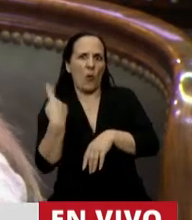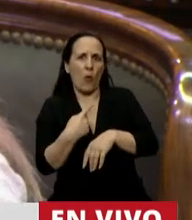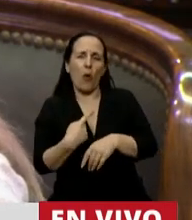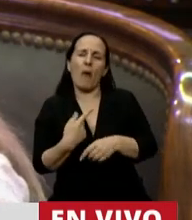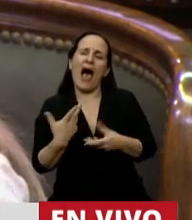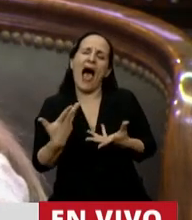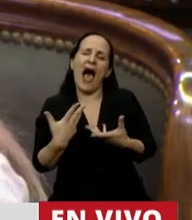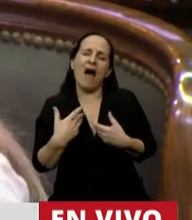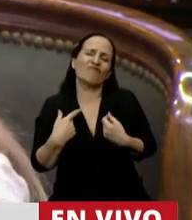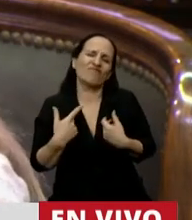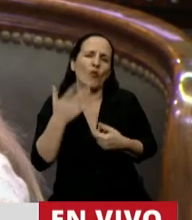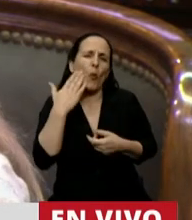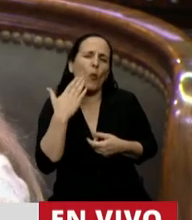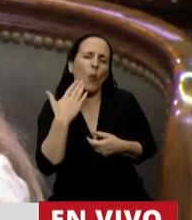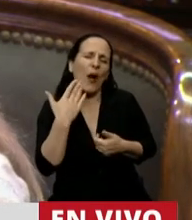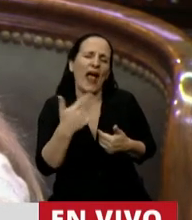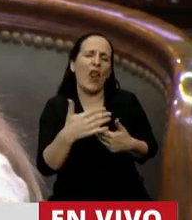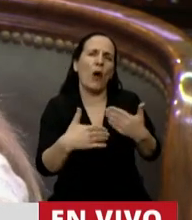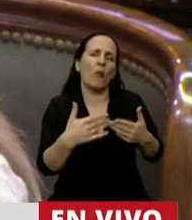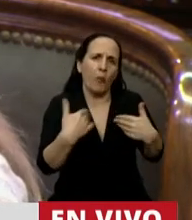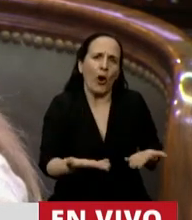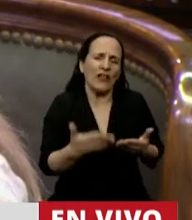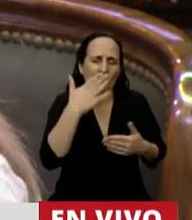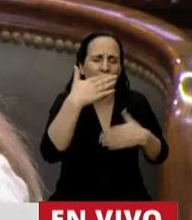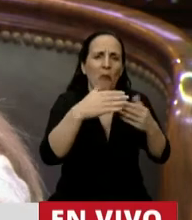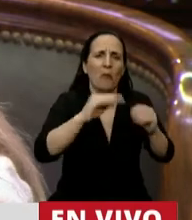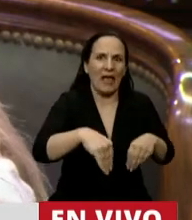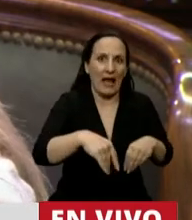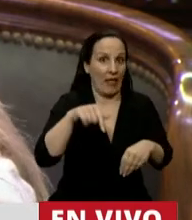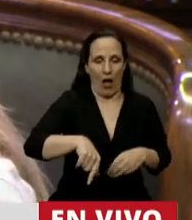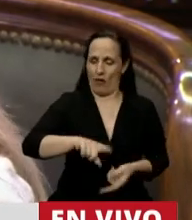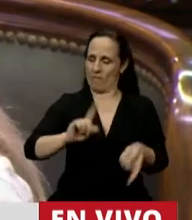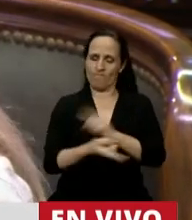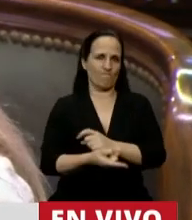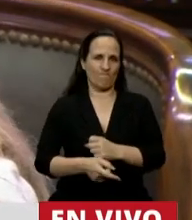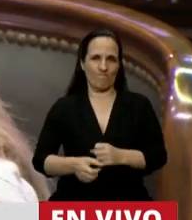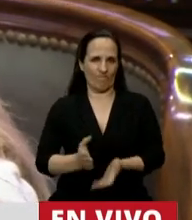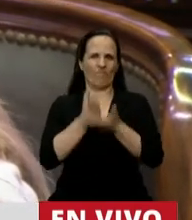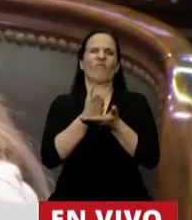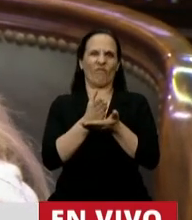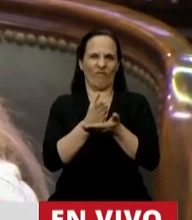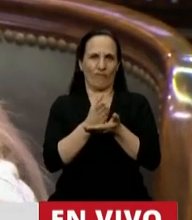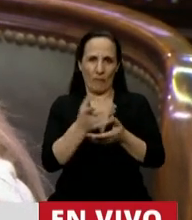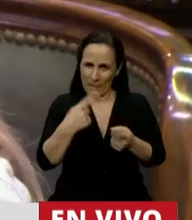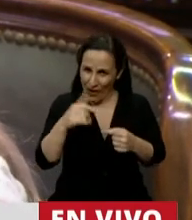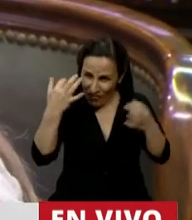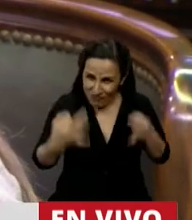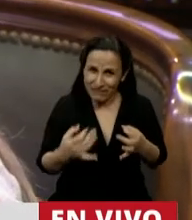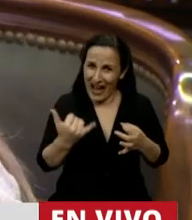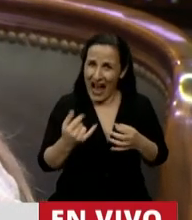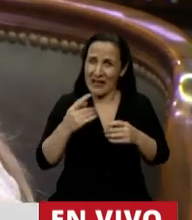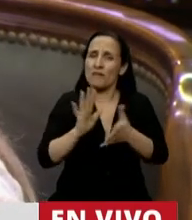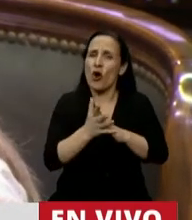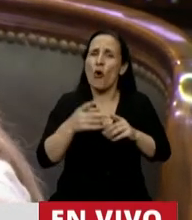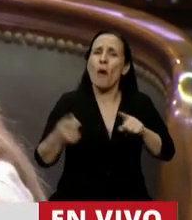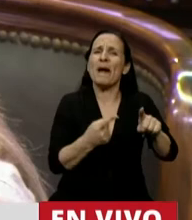esta vez ser implacables. De modo que este no es un proyecto aislado, sino que obedece a una lógica persecutoria, la destrucción de la